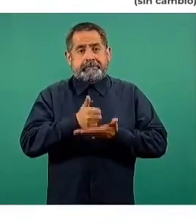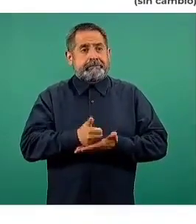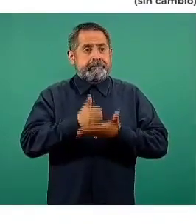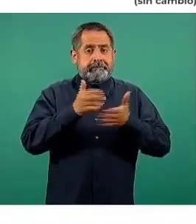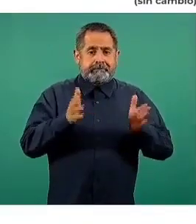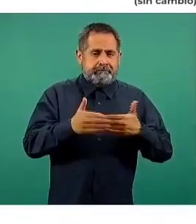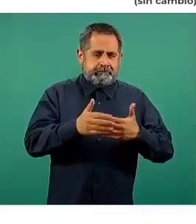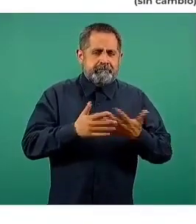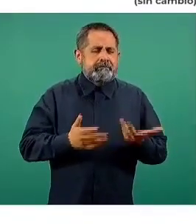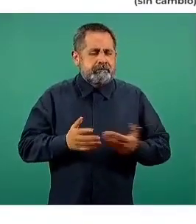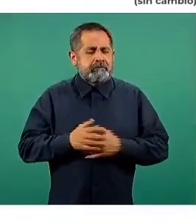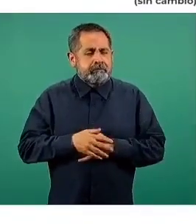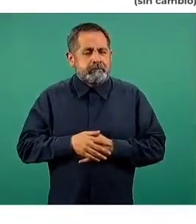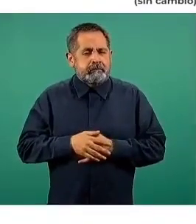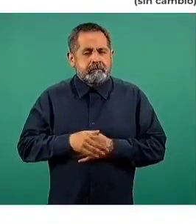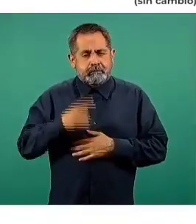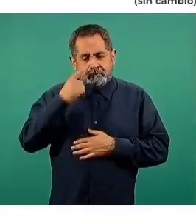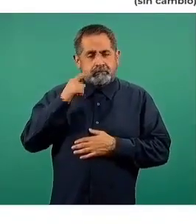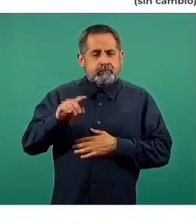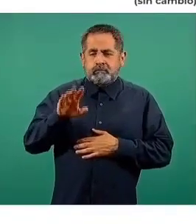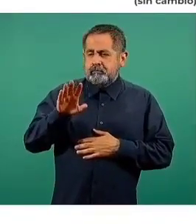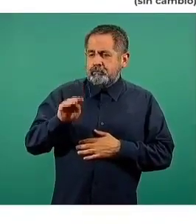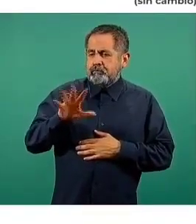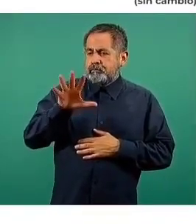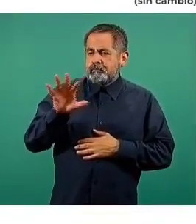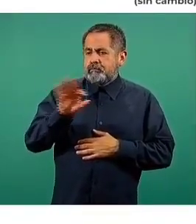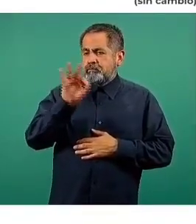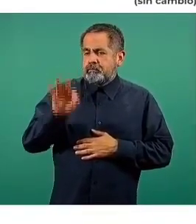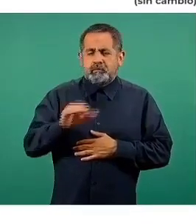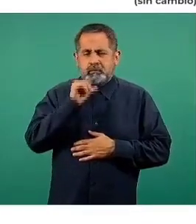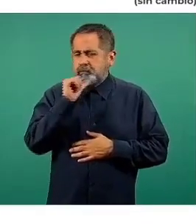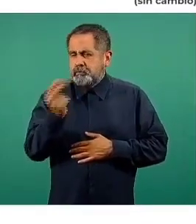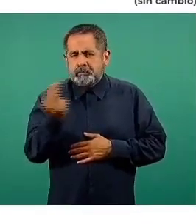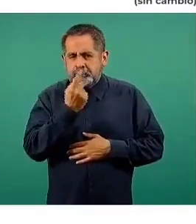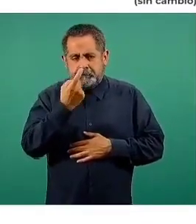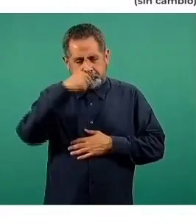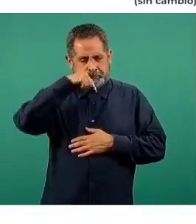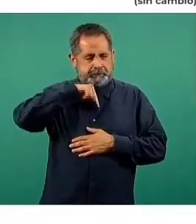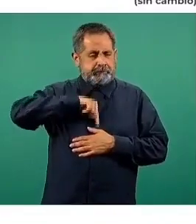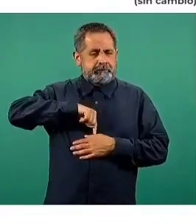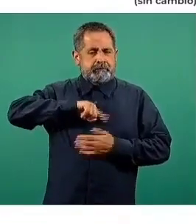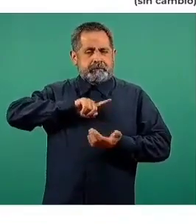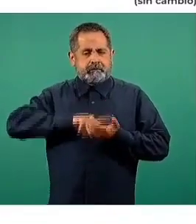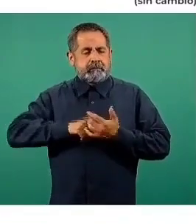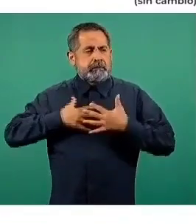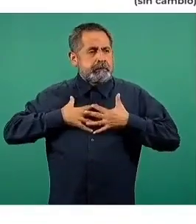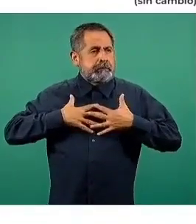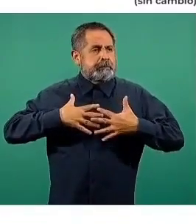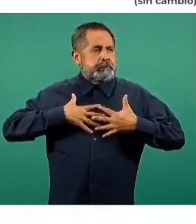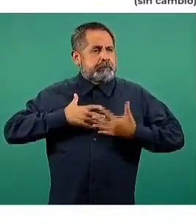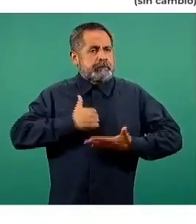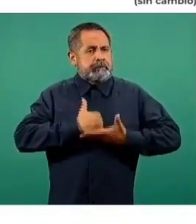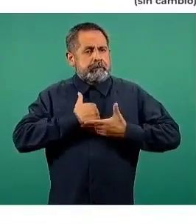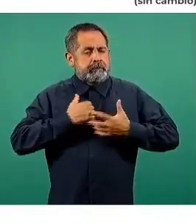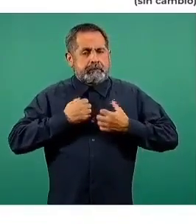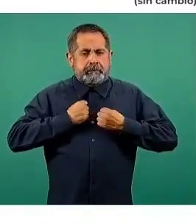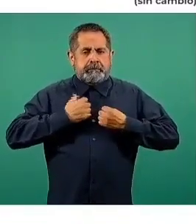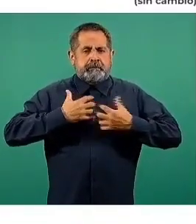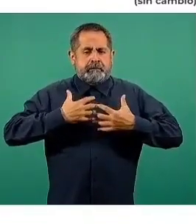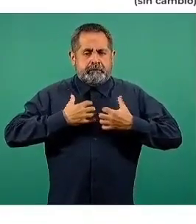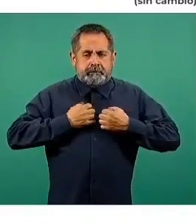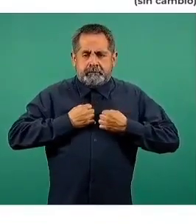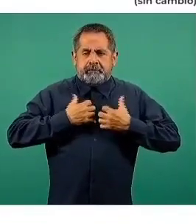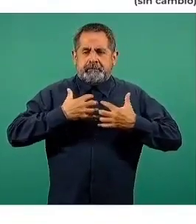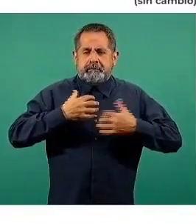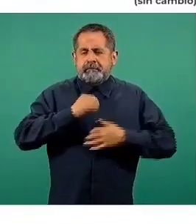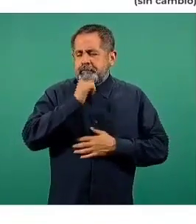del 95% que no requieren intubación, que no requieren apoyo mecánico ventilatorio y están en